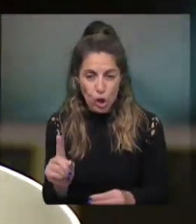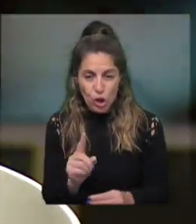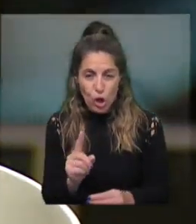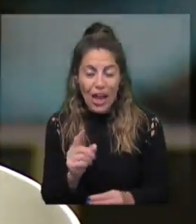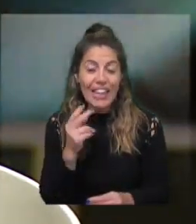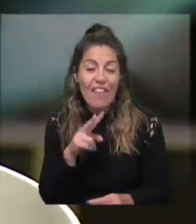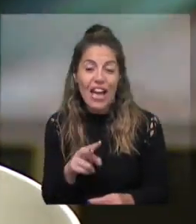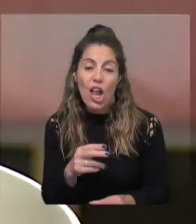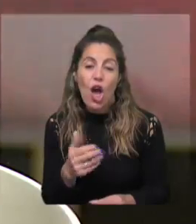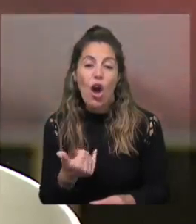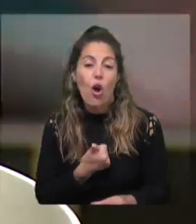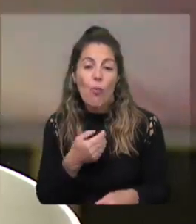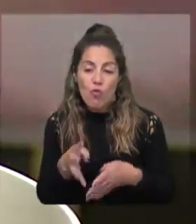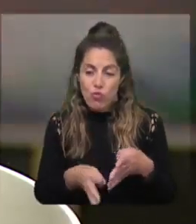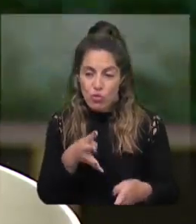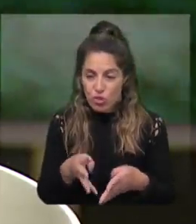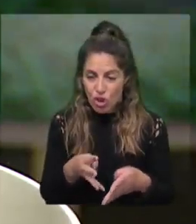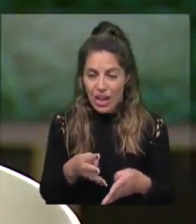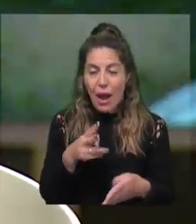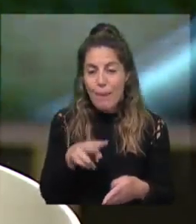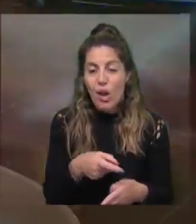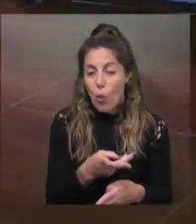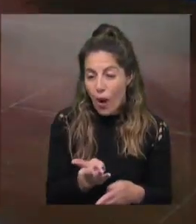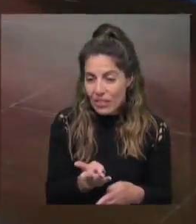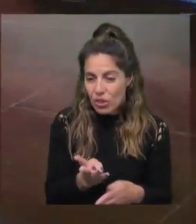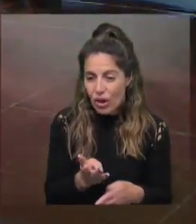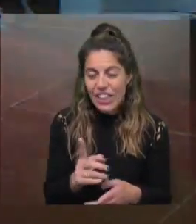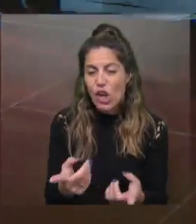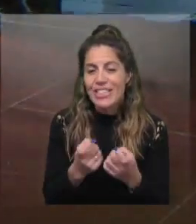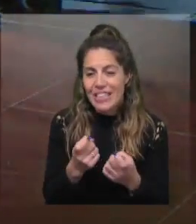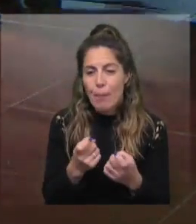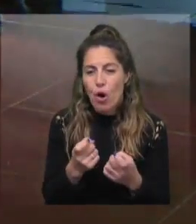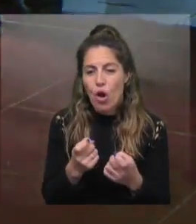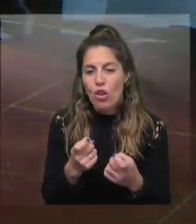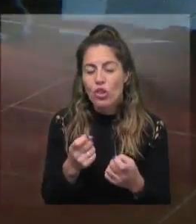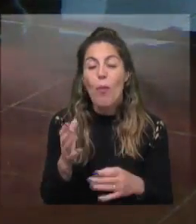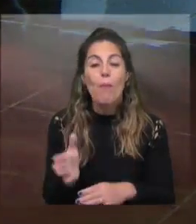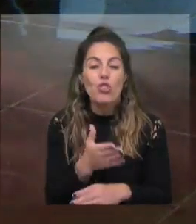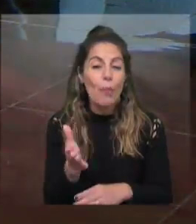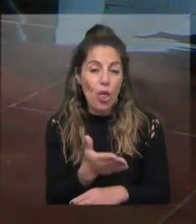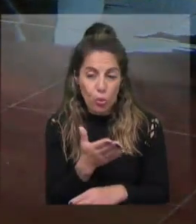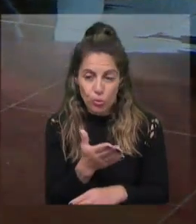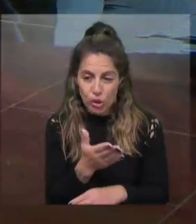y podemos ir jugando con las formulaciones y viendo y no necesitamos como tanto producto.